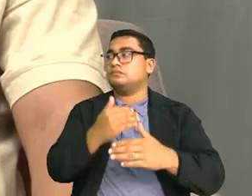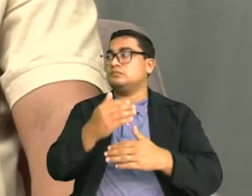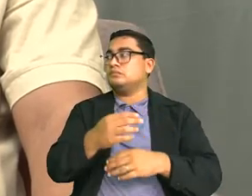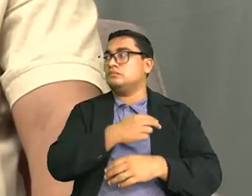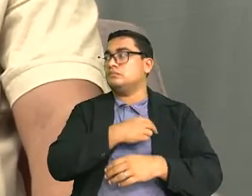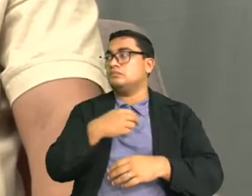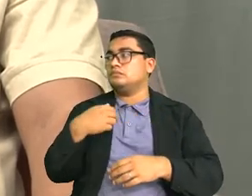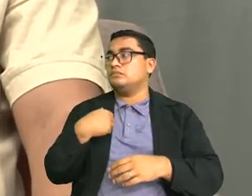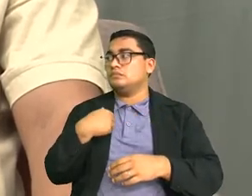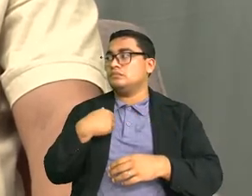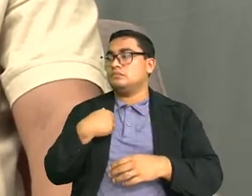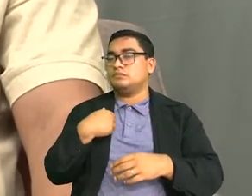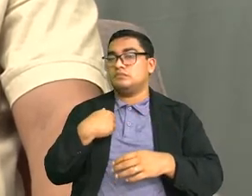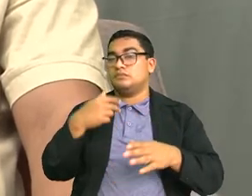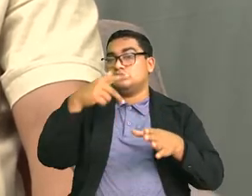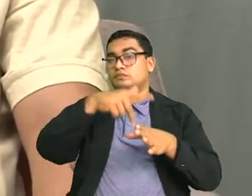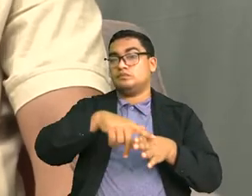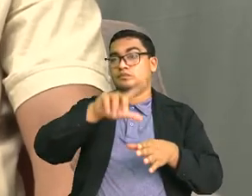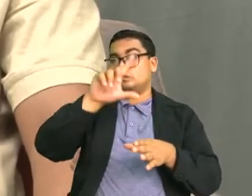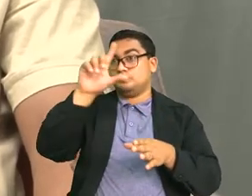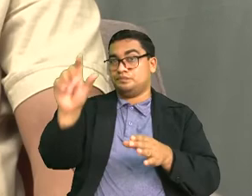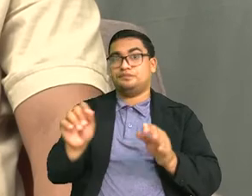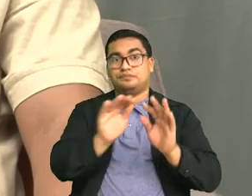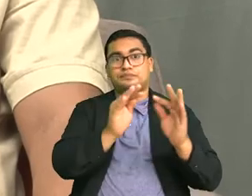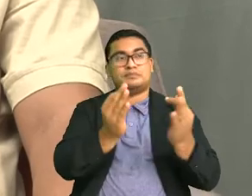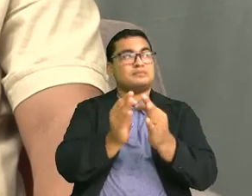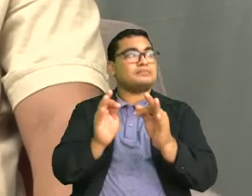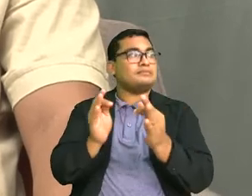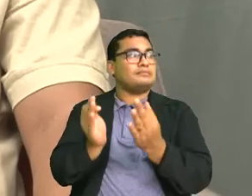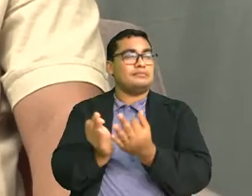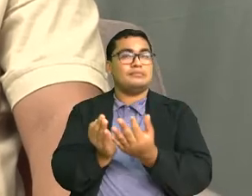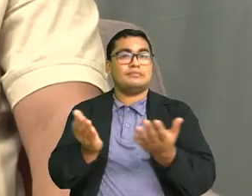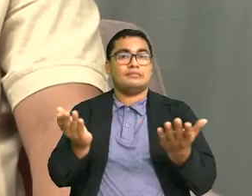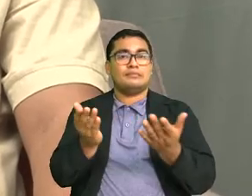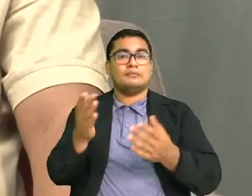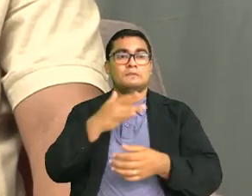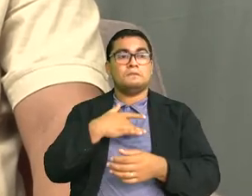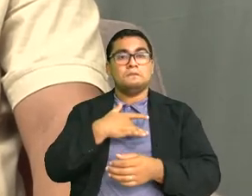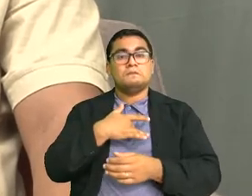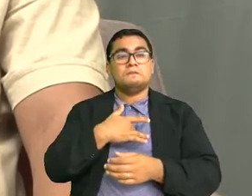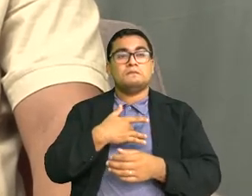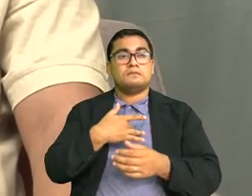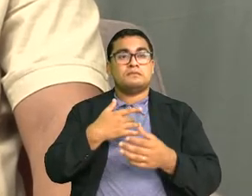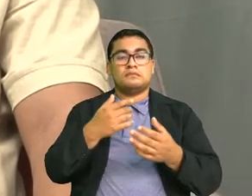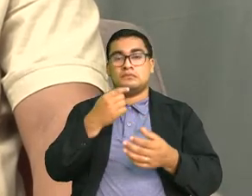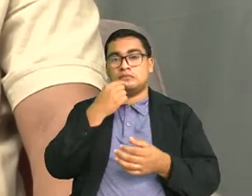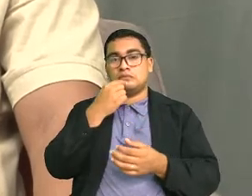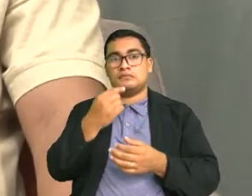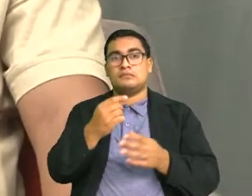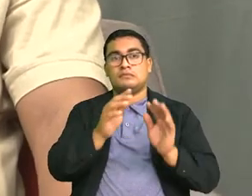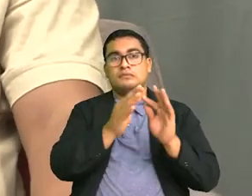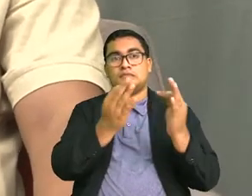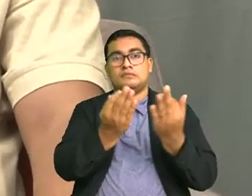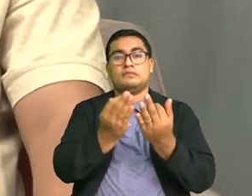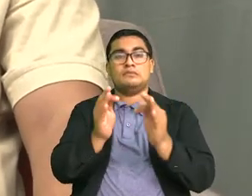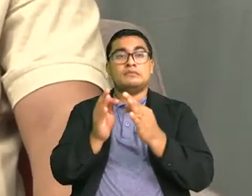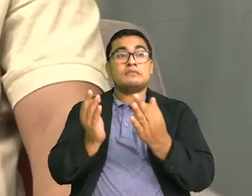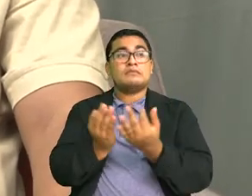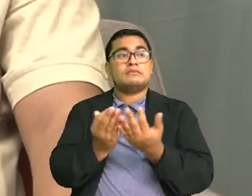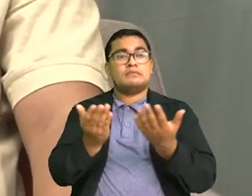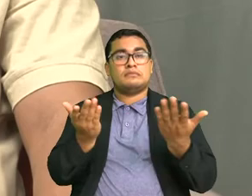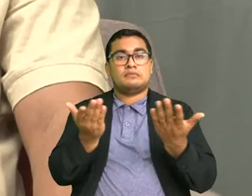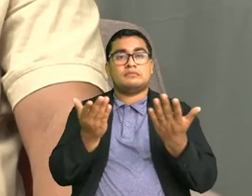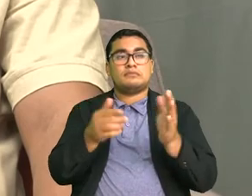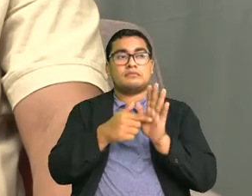nivel de campo es decir damos respuesta a las necesidades planteadas verdad por nuestras familias productoras un ejemplo